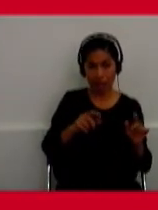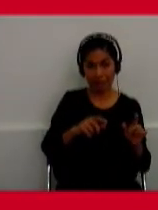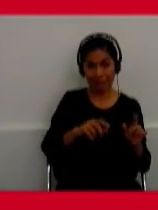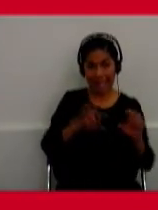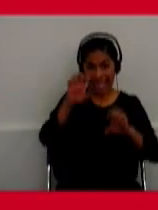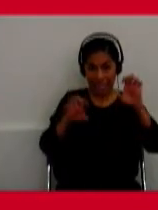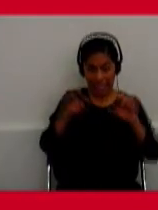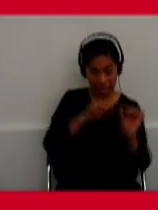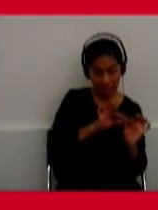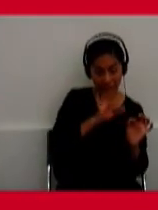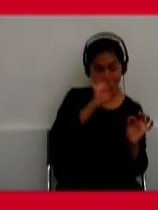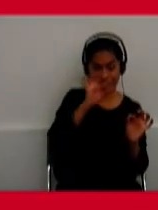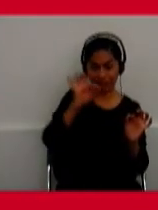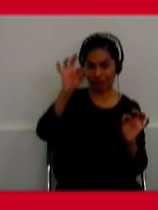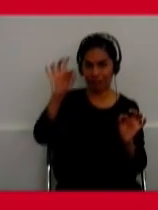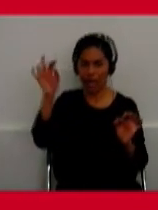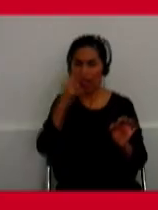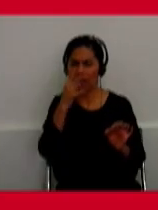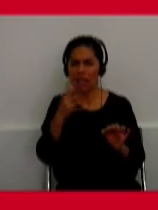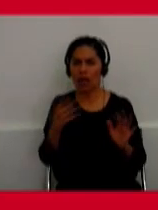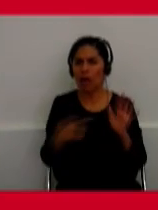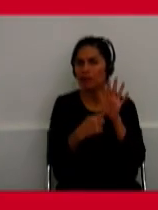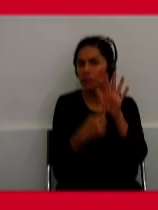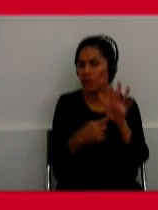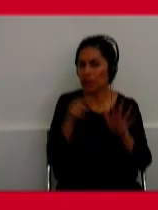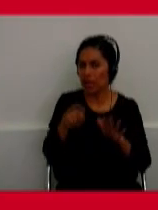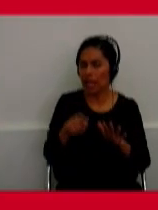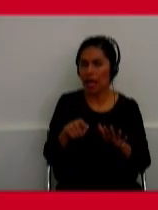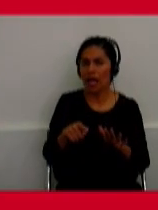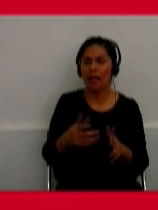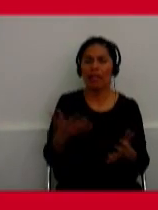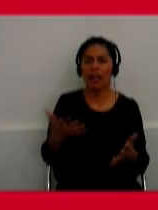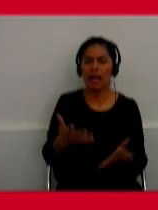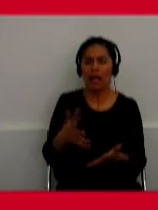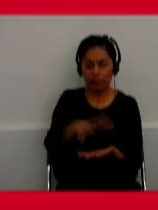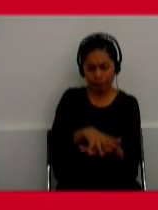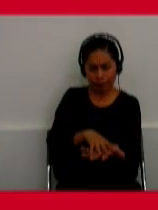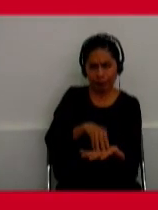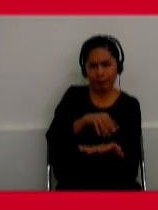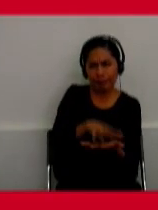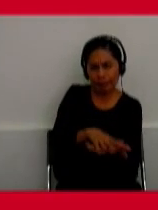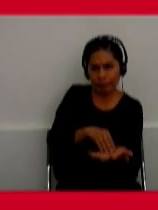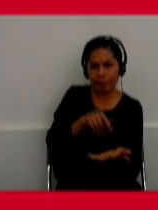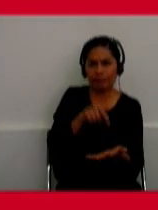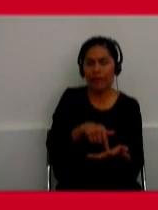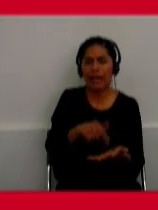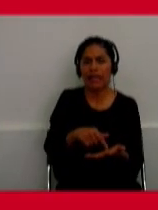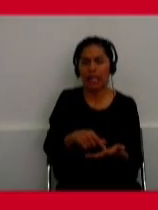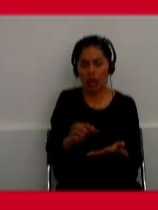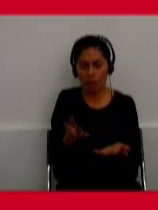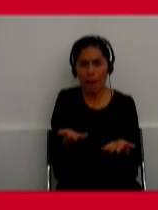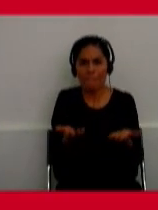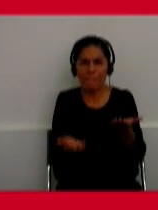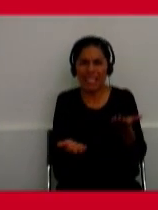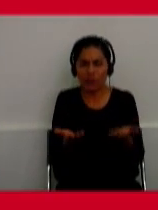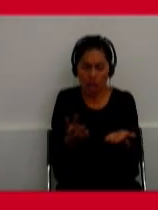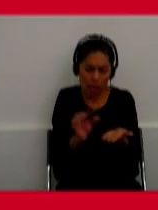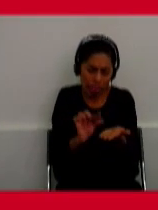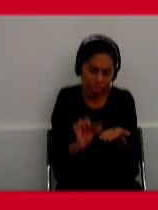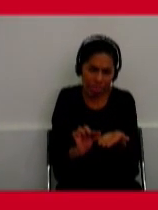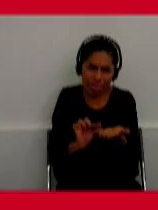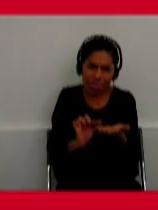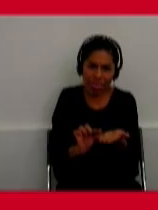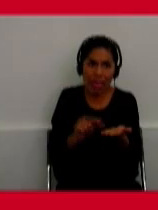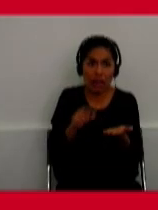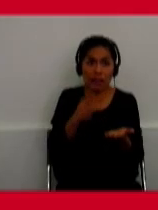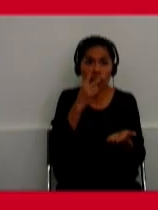es diferentes parámetros para porcentaje de sólidos de floculante en gramos por tonelada y la velocidad de la cama. Ustedes pueden